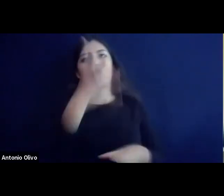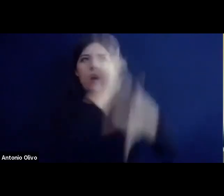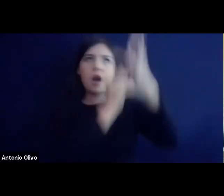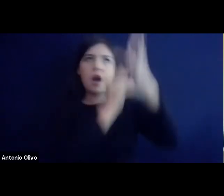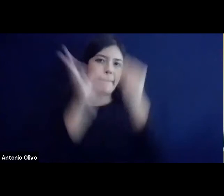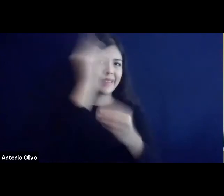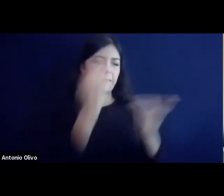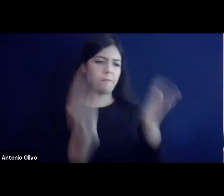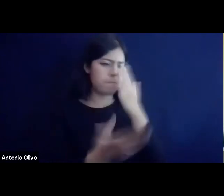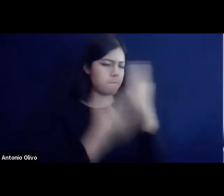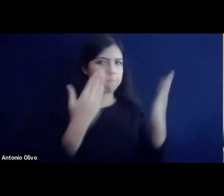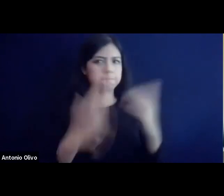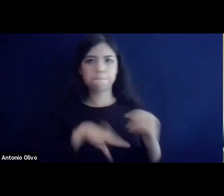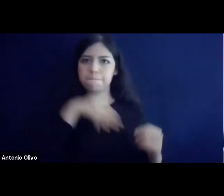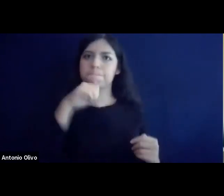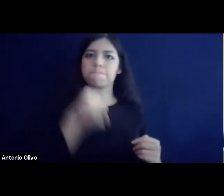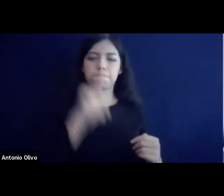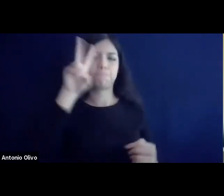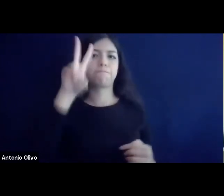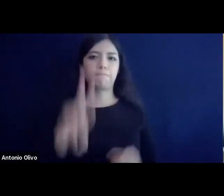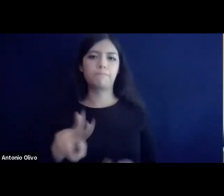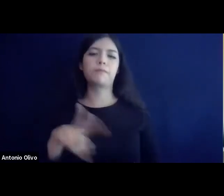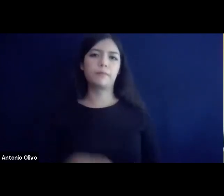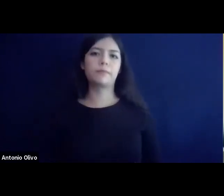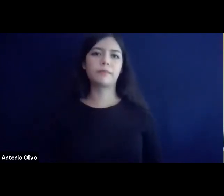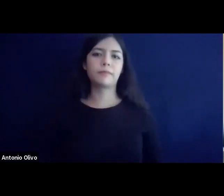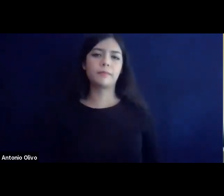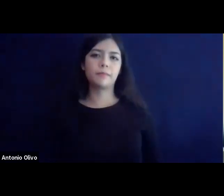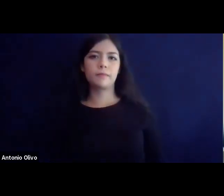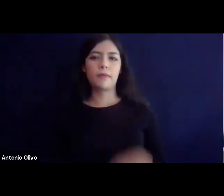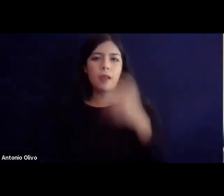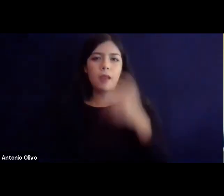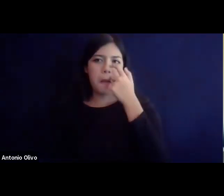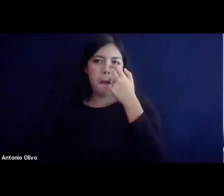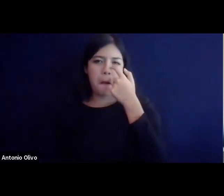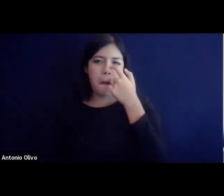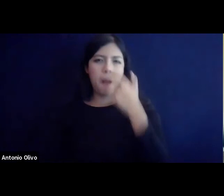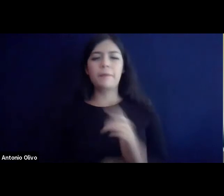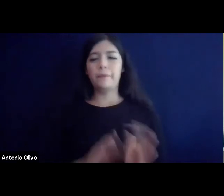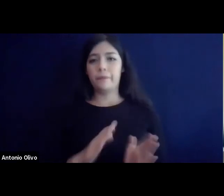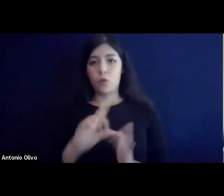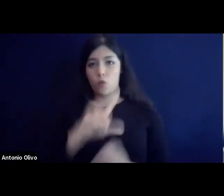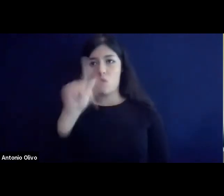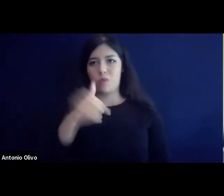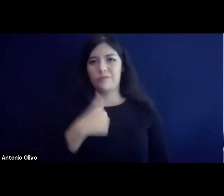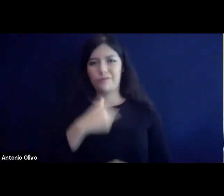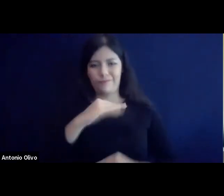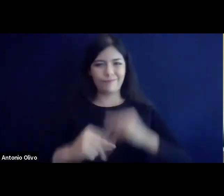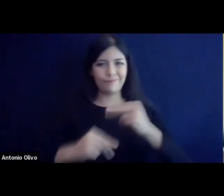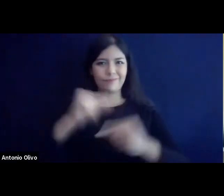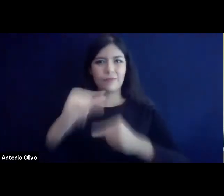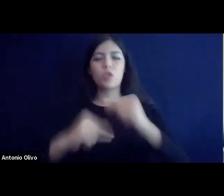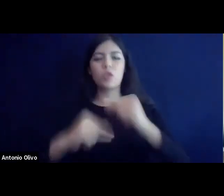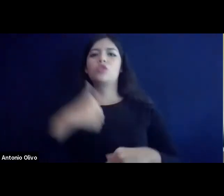fin. Bueno, ya cuando estaba por terminar la preparatoria, o sea, una preparatoria que te